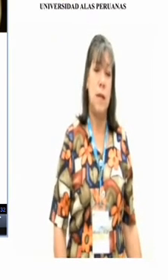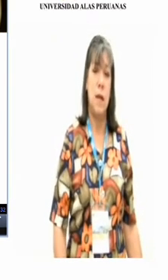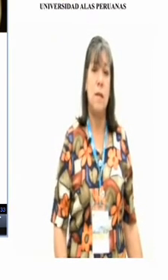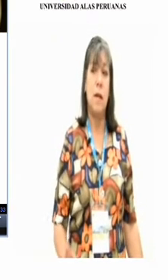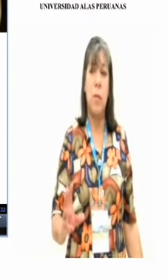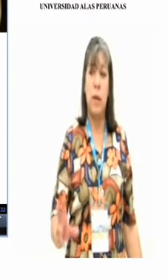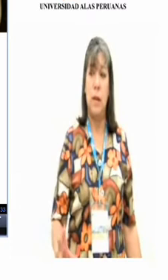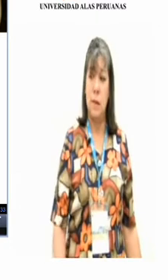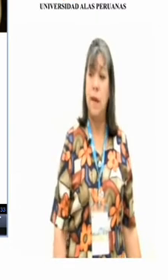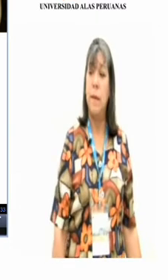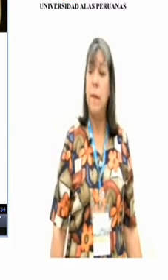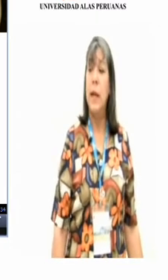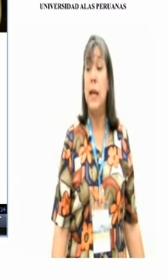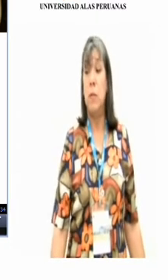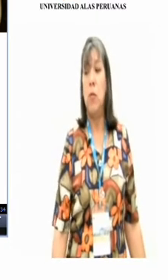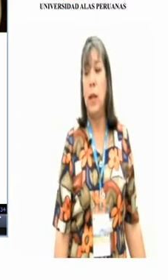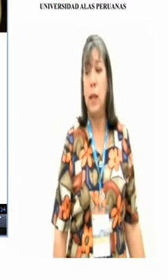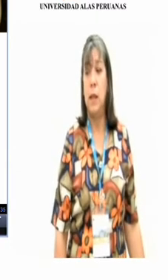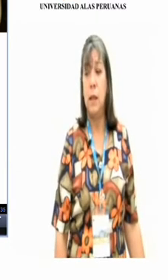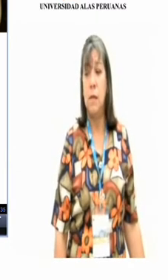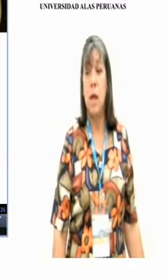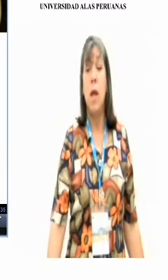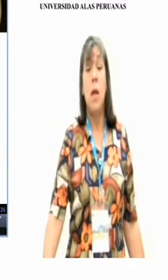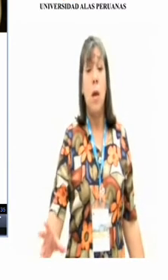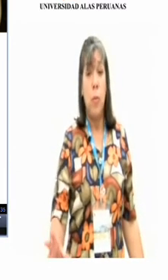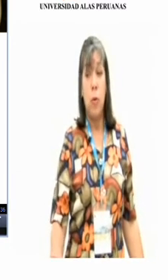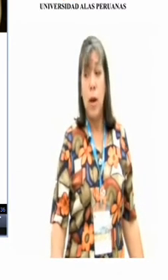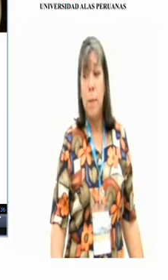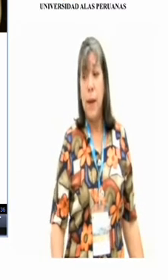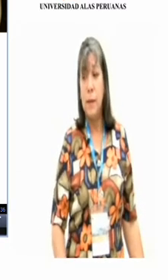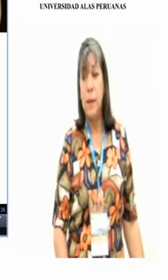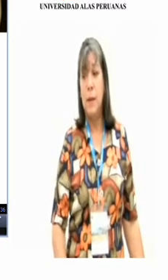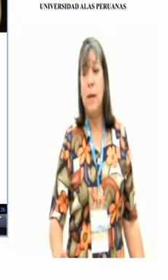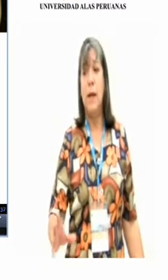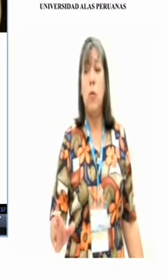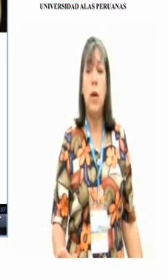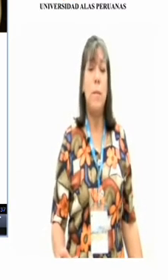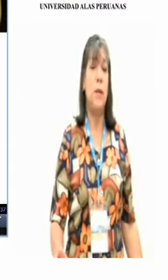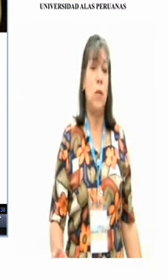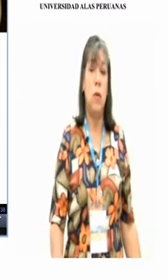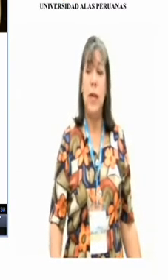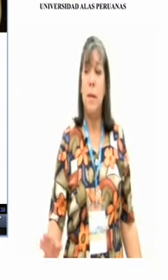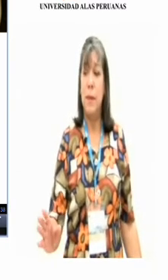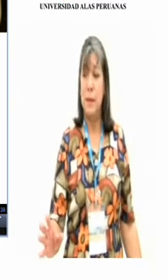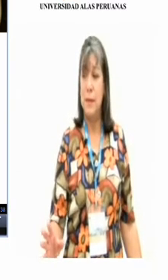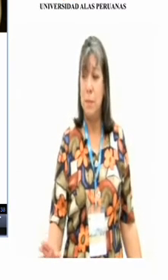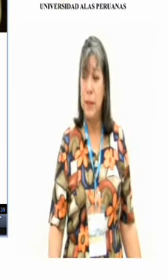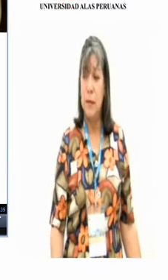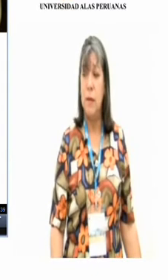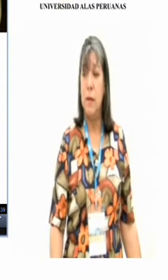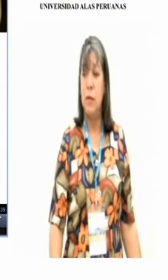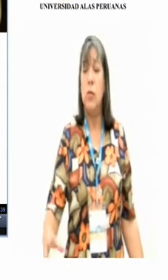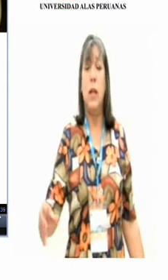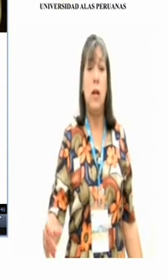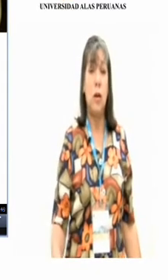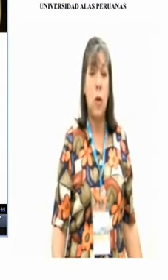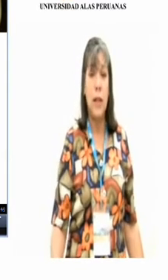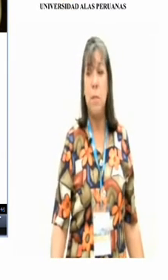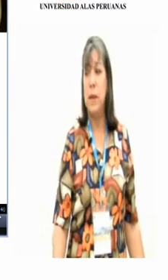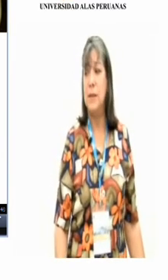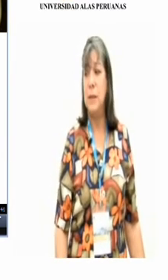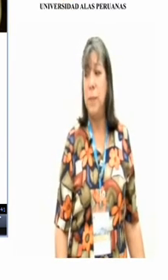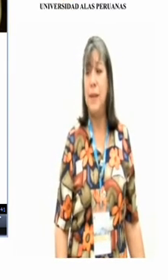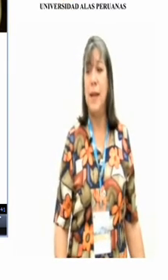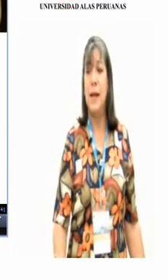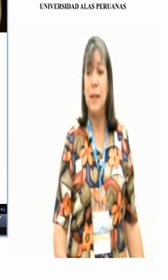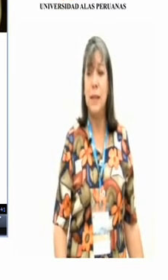los procesos de enseñanza y aprendizaje en la modalidad a distancia. Por una parte, una metodología participativa, donde el